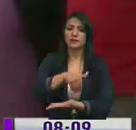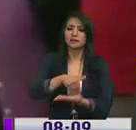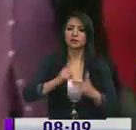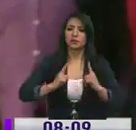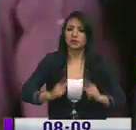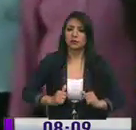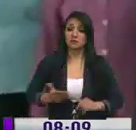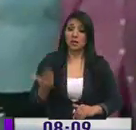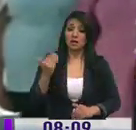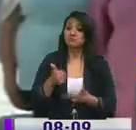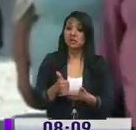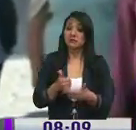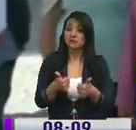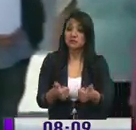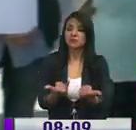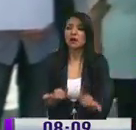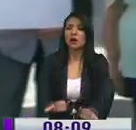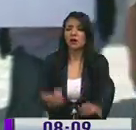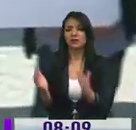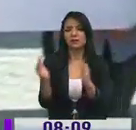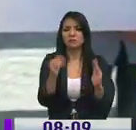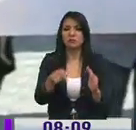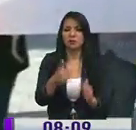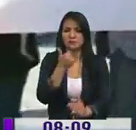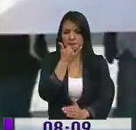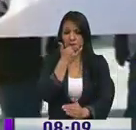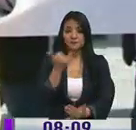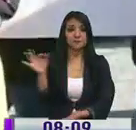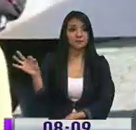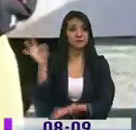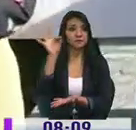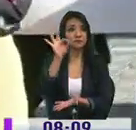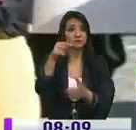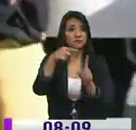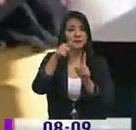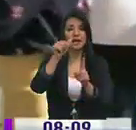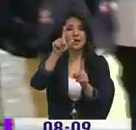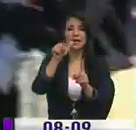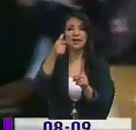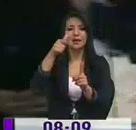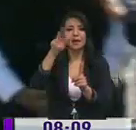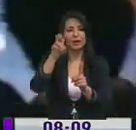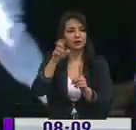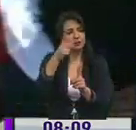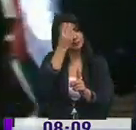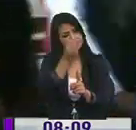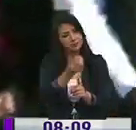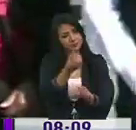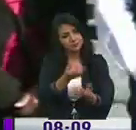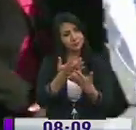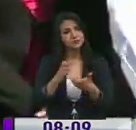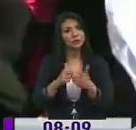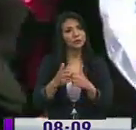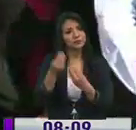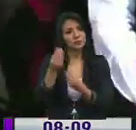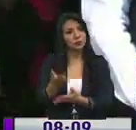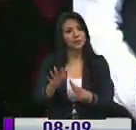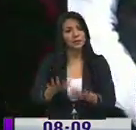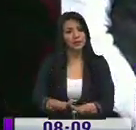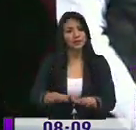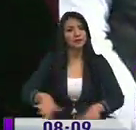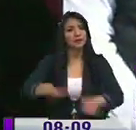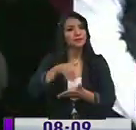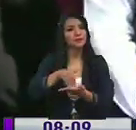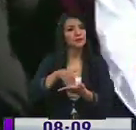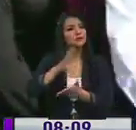muy beneficioso para la comunidad. Vamos a hablar entonces con uno de los representantes, Alejandro Cruz, para que por favor nos exponga el problema de estar en estas